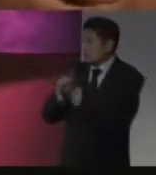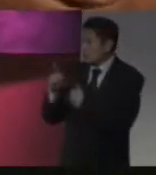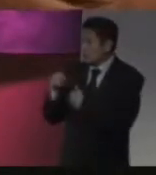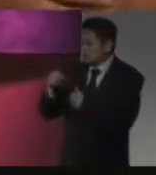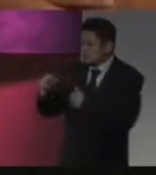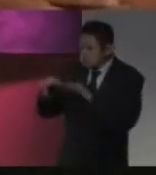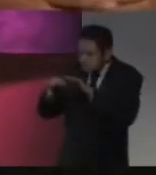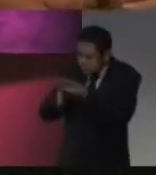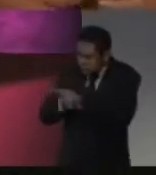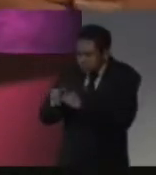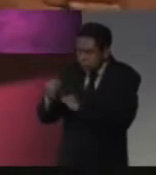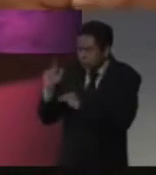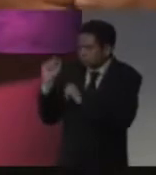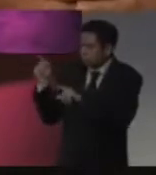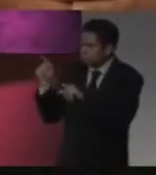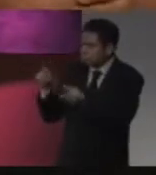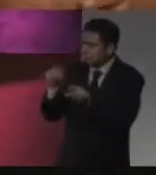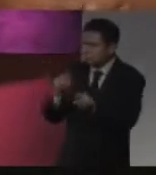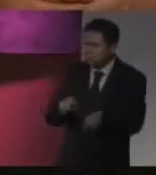Pero es muy interesante